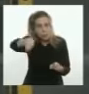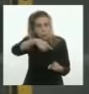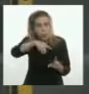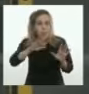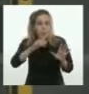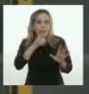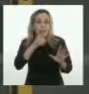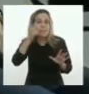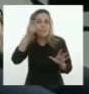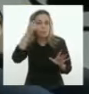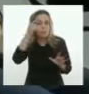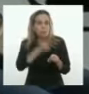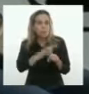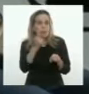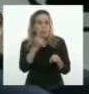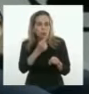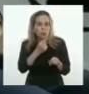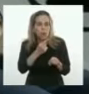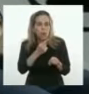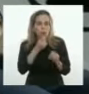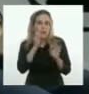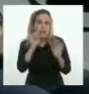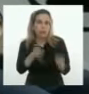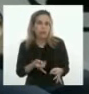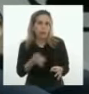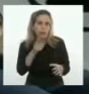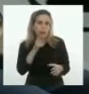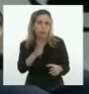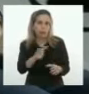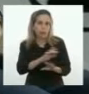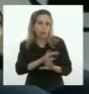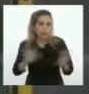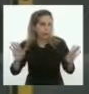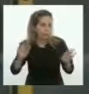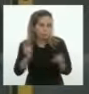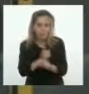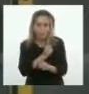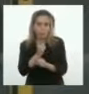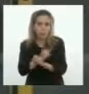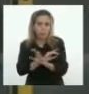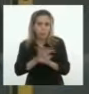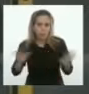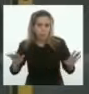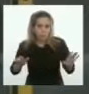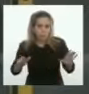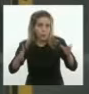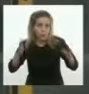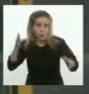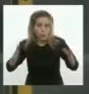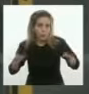piensan un minuto tiene la respuesta era imposible